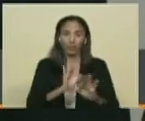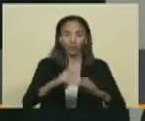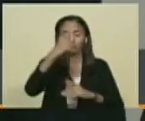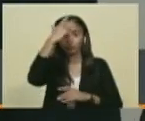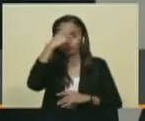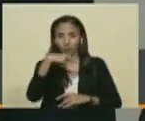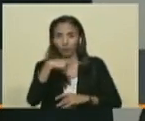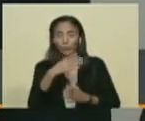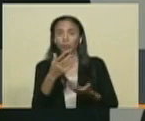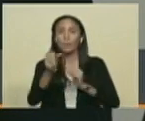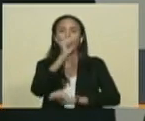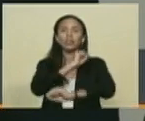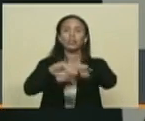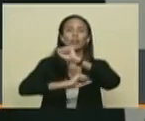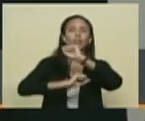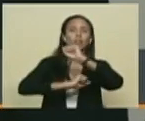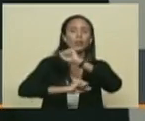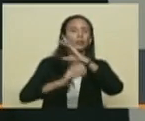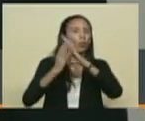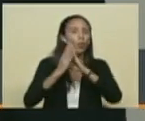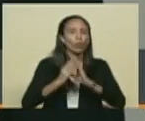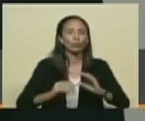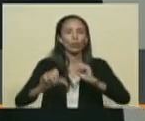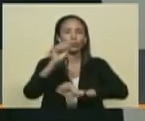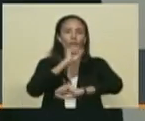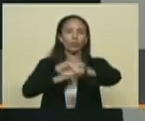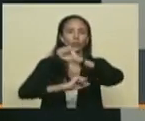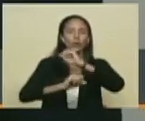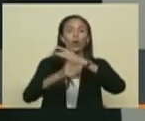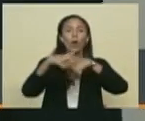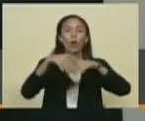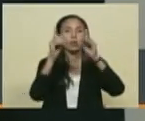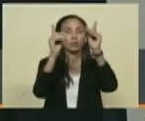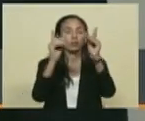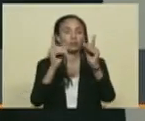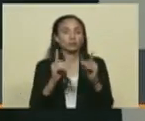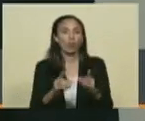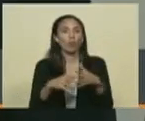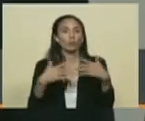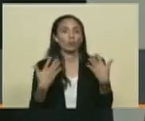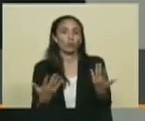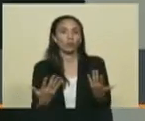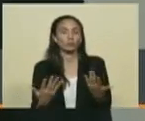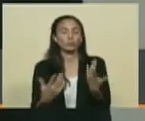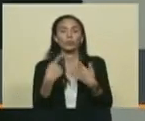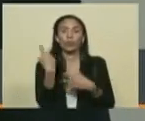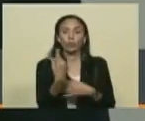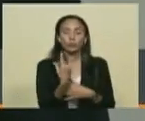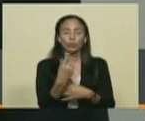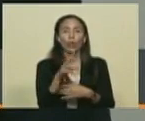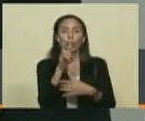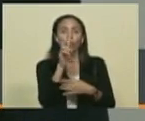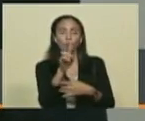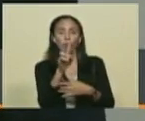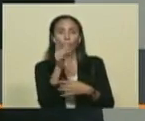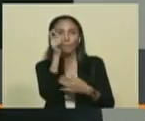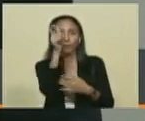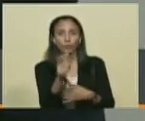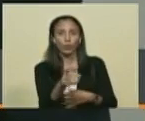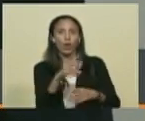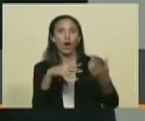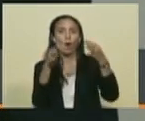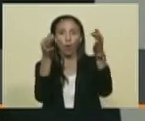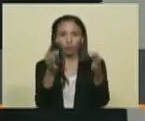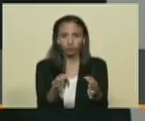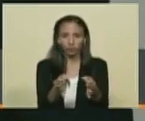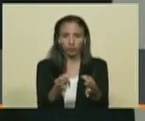Y para protegerlo, en el día de hoy hemos decidido que solamente habrán dos voceros oficiales.